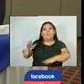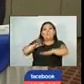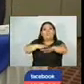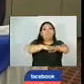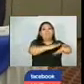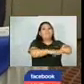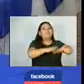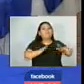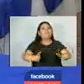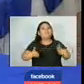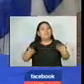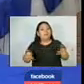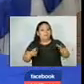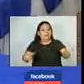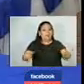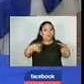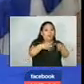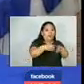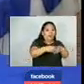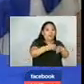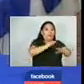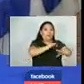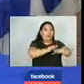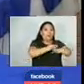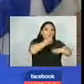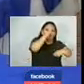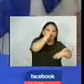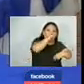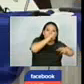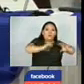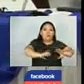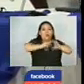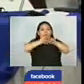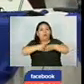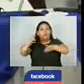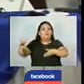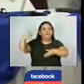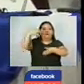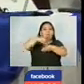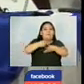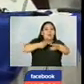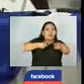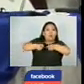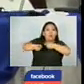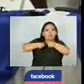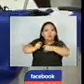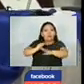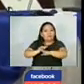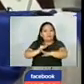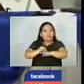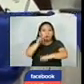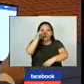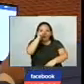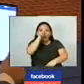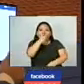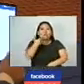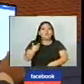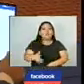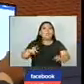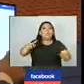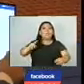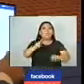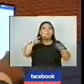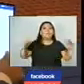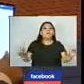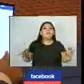advertencias emitidas, la Comisión Nacional Antidrogas y la Comisión Interamericana para el Control de Abuso de Drogas inauguraron el